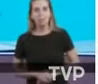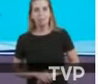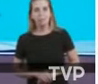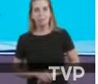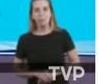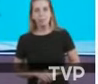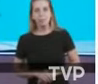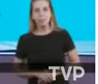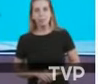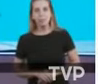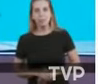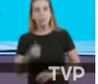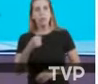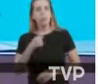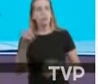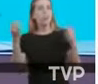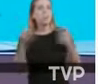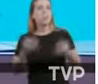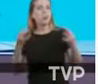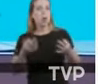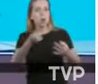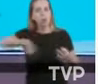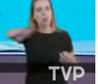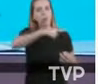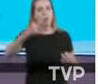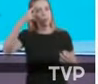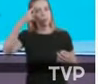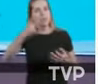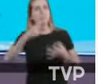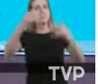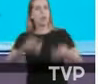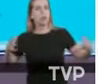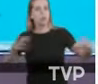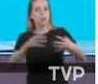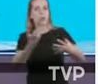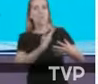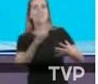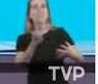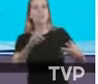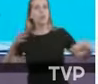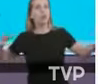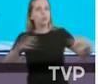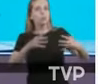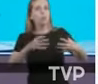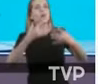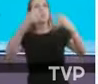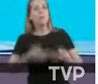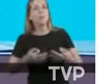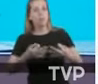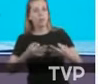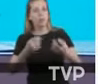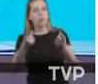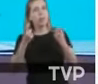Yo estoy convencido, nosotros estamos convencidos en el frente de todos, que necesitamos poner muy